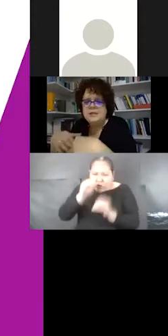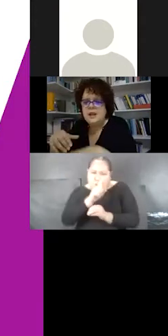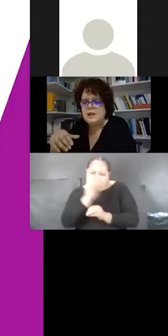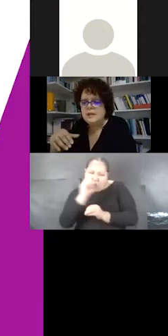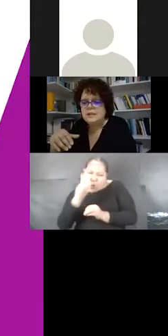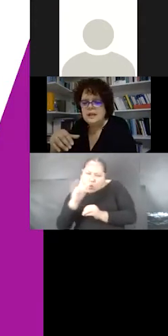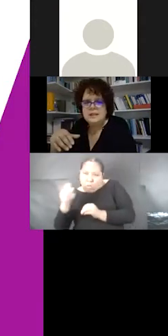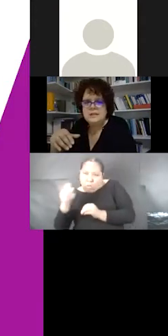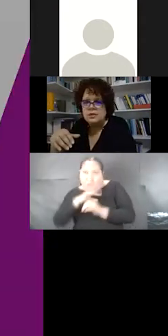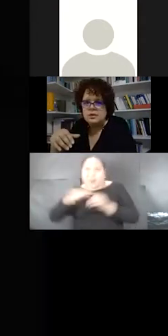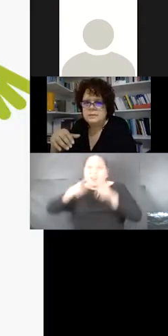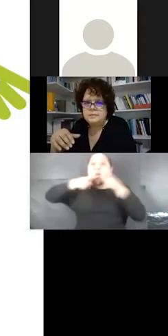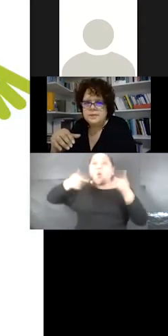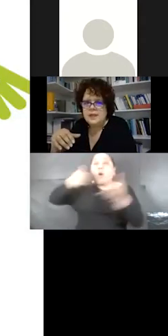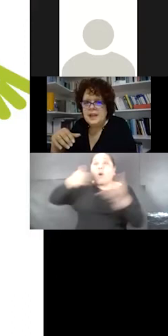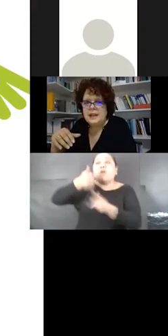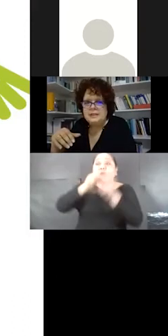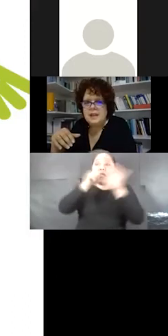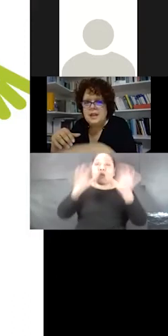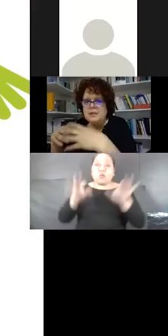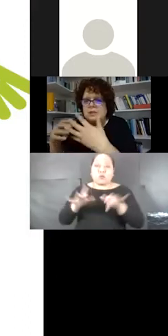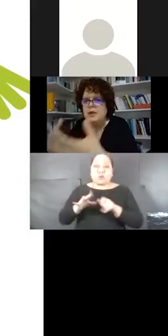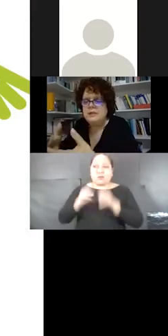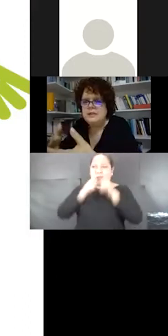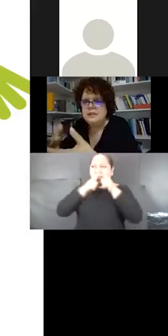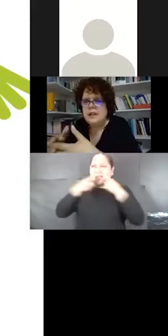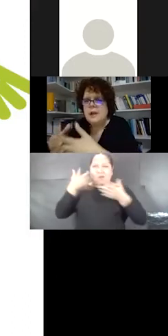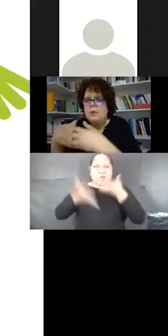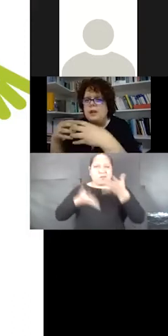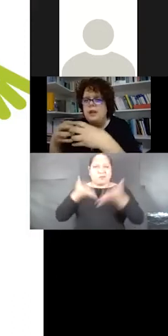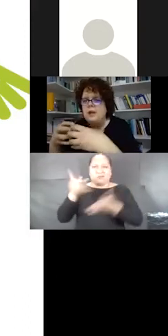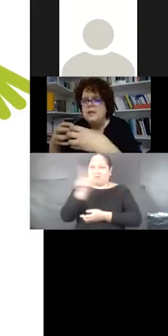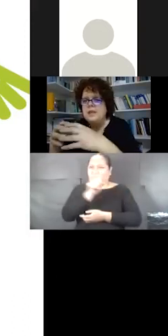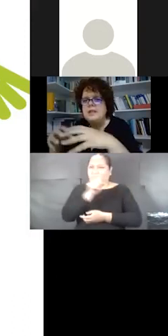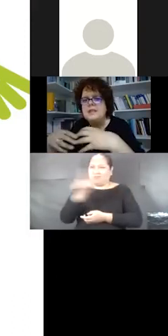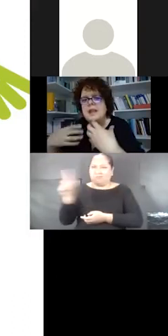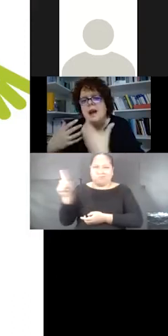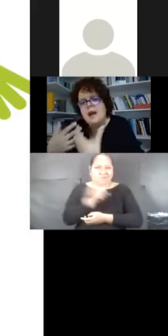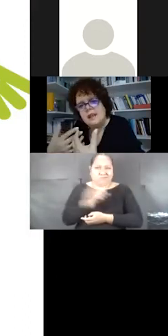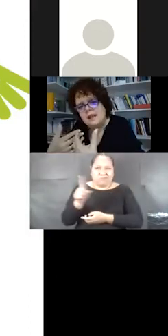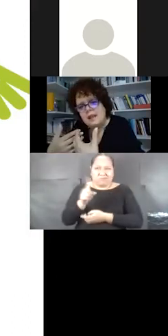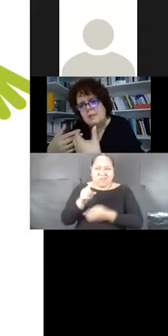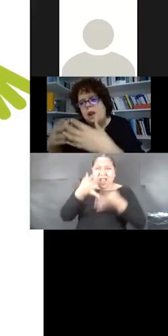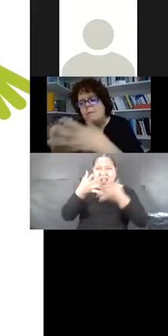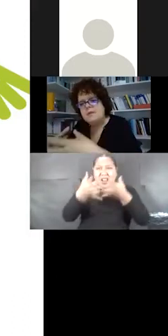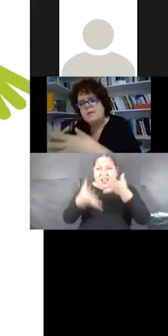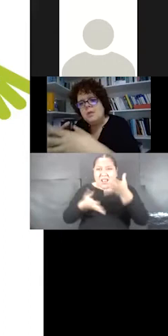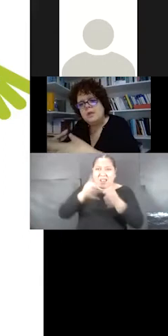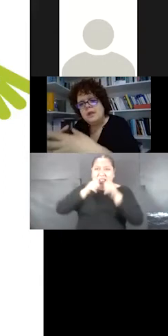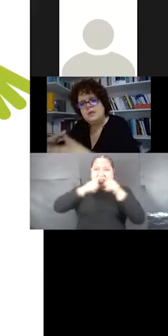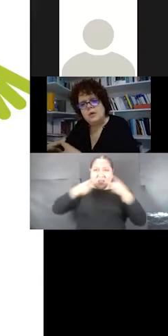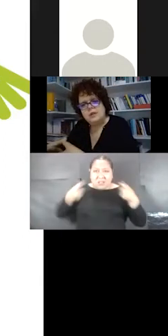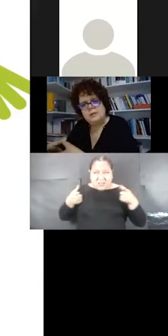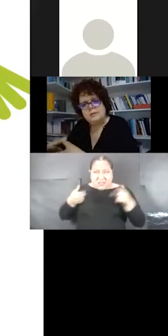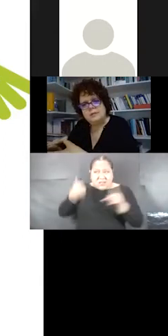el caso de la lengua de señas, no. En el caso de las lenguas no es así, porque la lengua de señas es creada por la misma